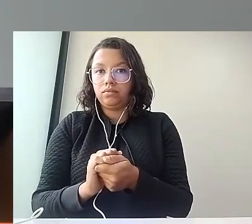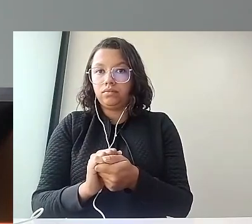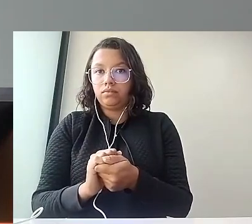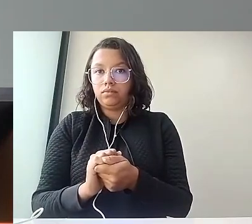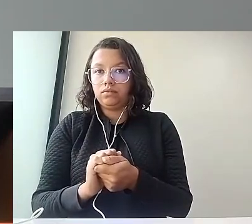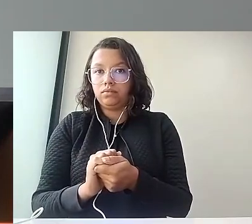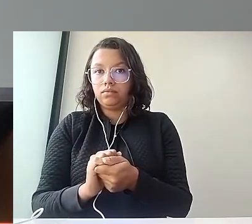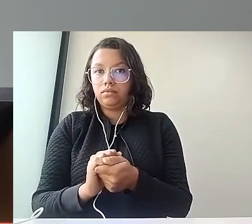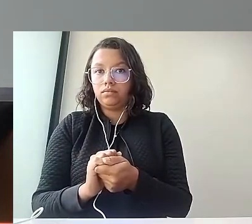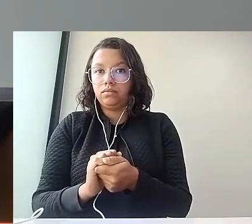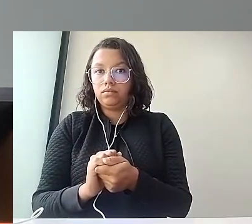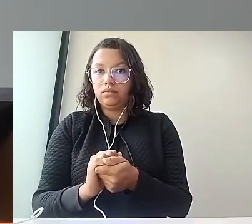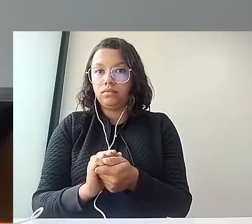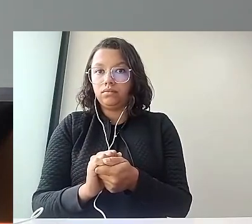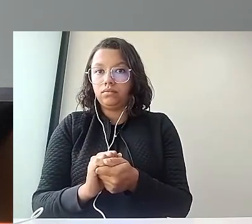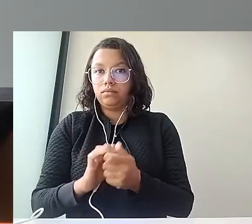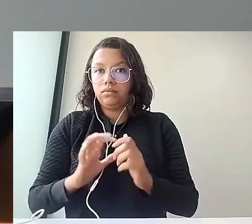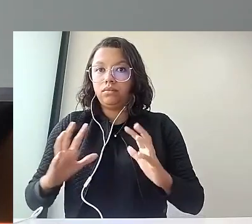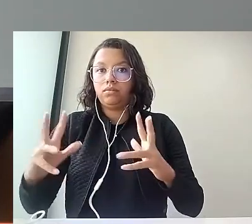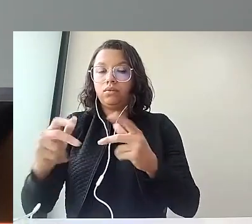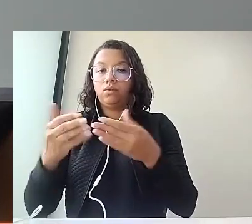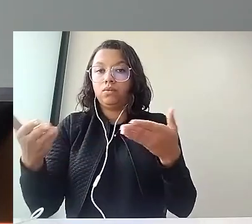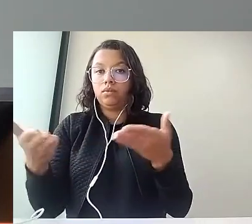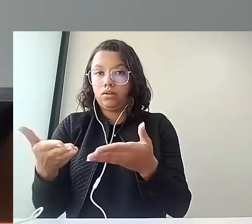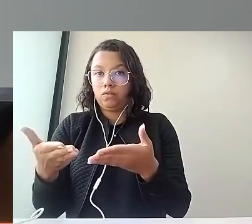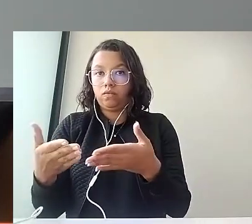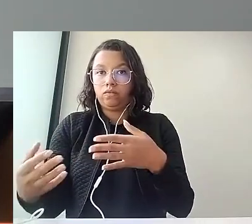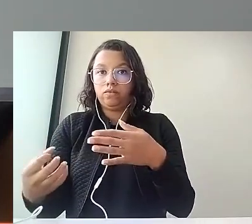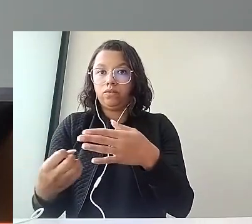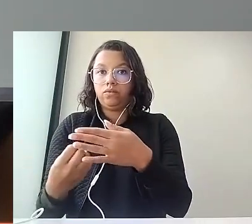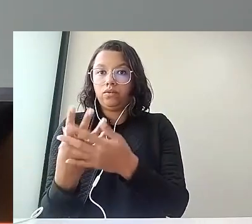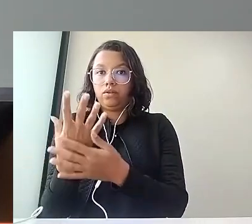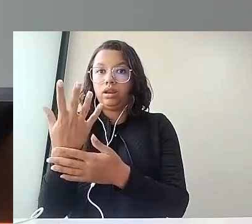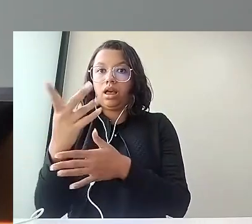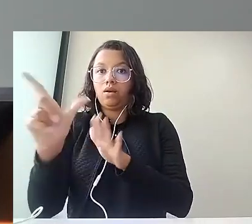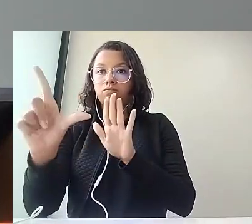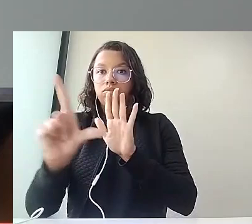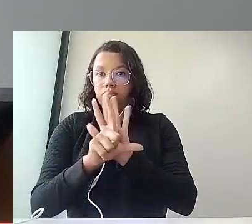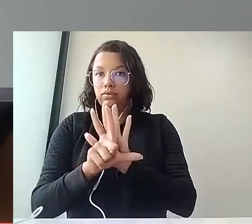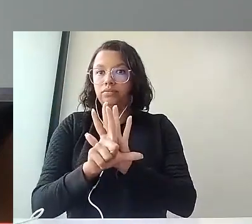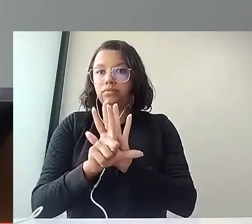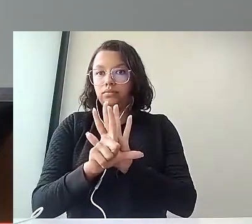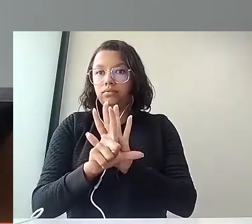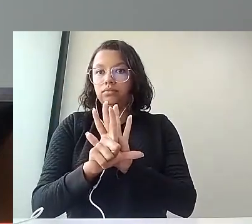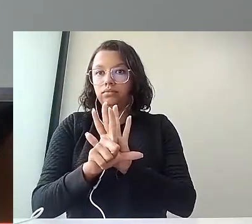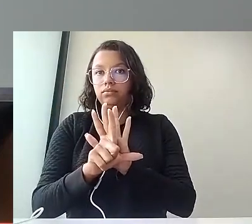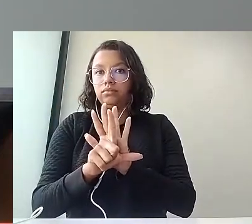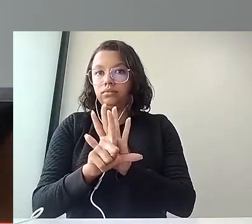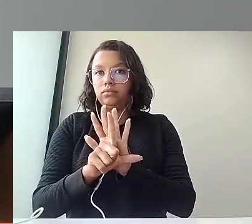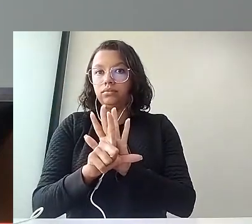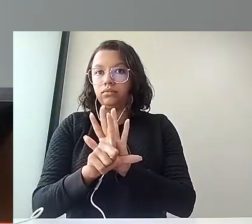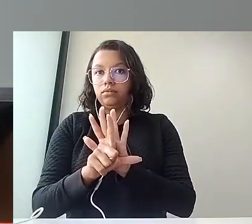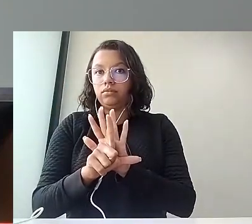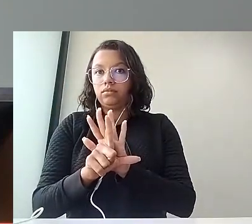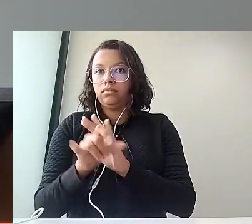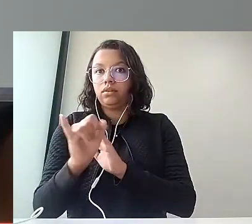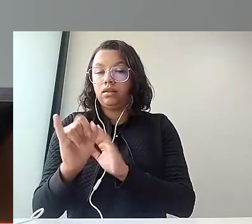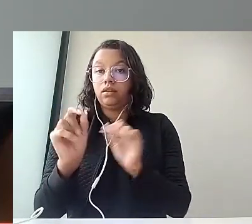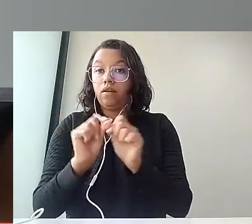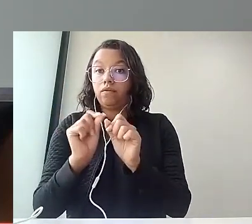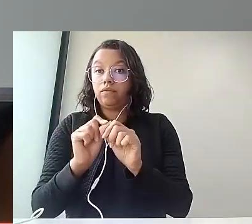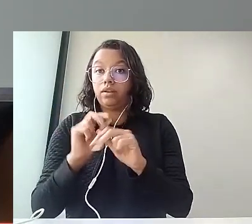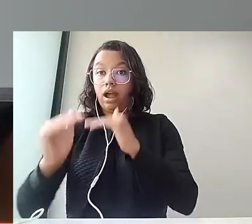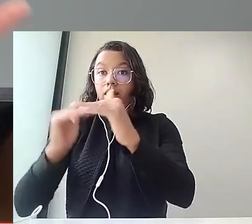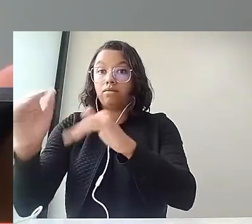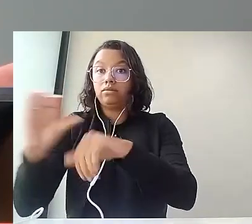institucional. Y todo eso fue establecido con leyes. Y si se establecía con constituciones, la